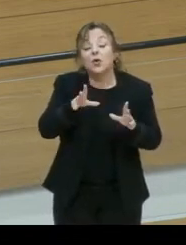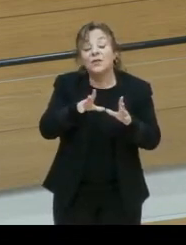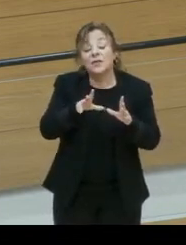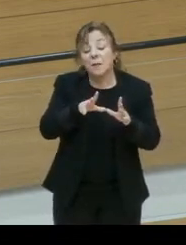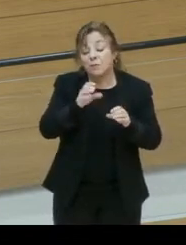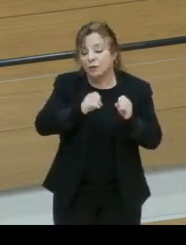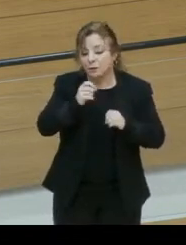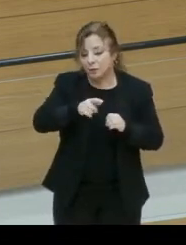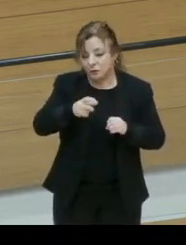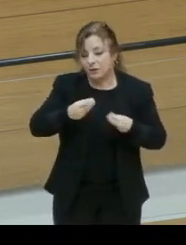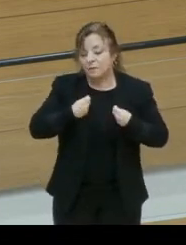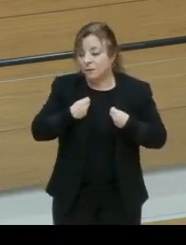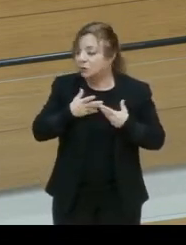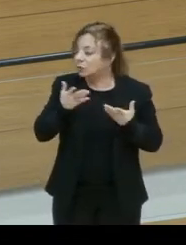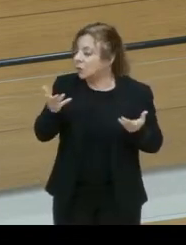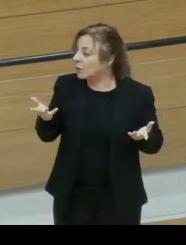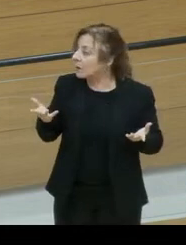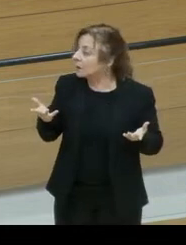tanto,